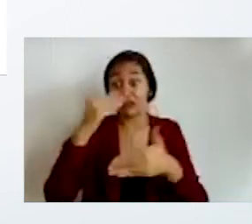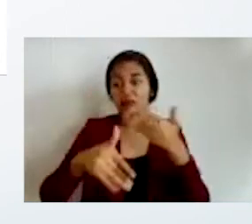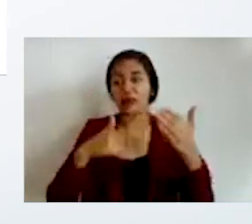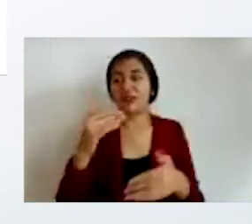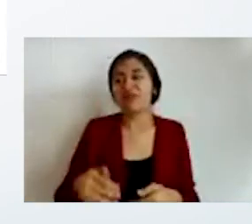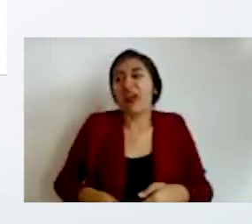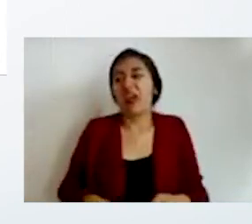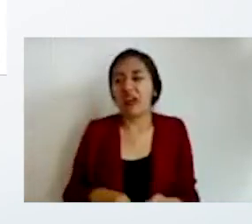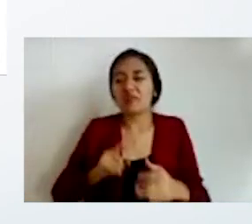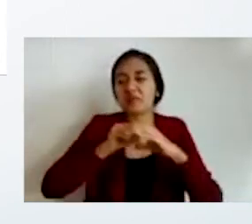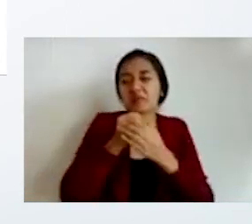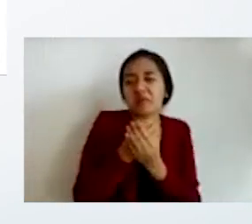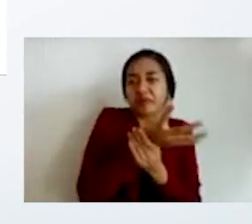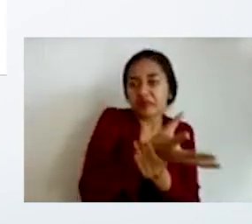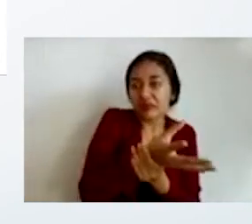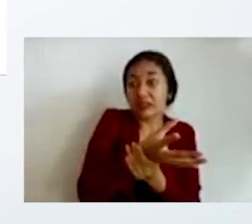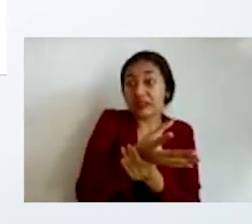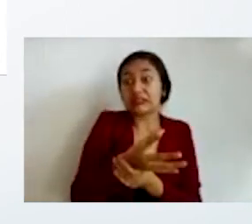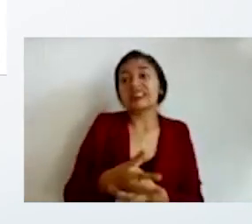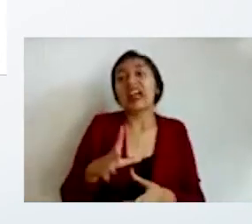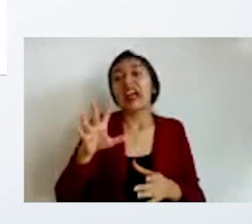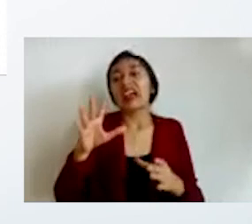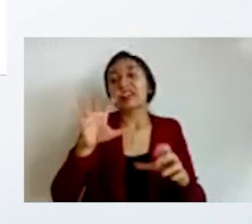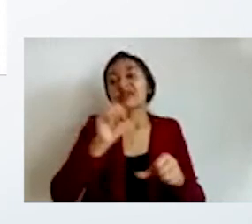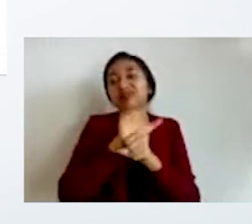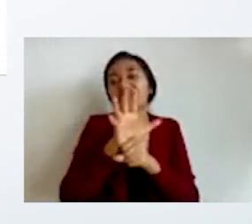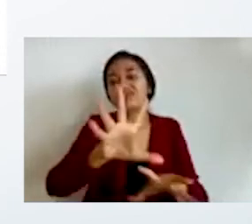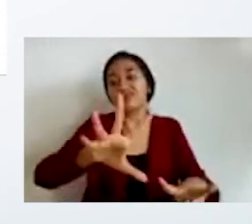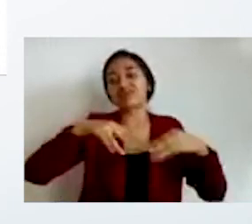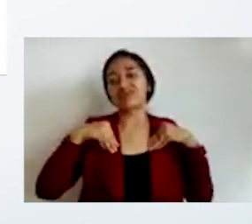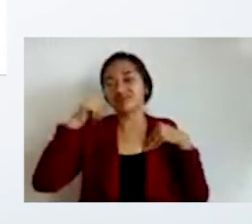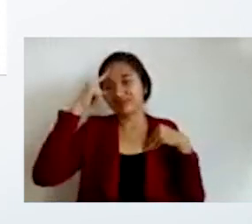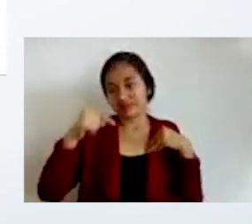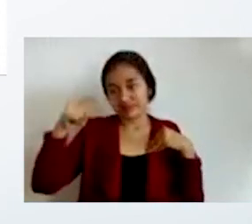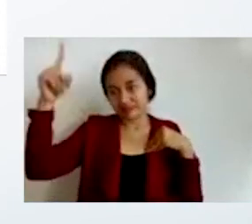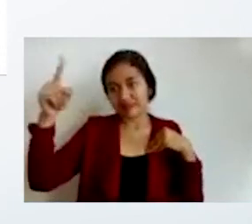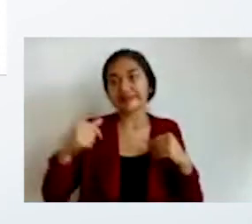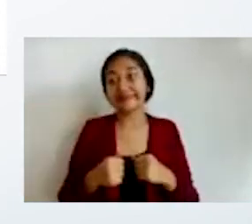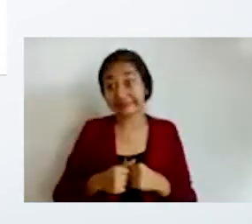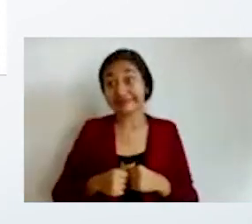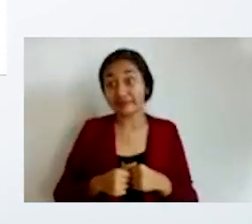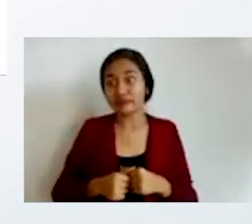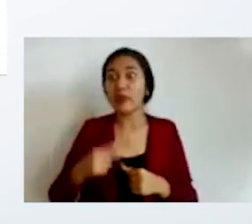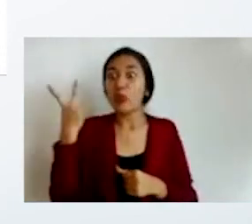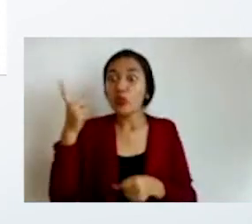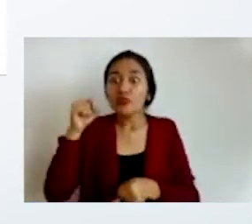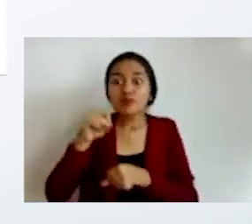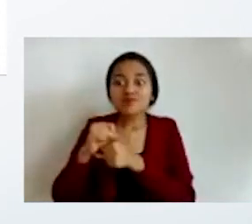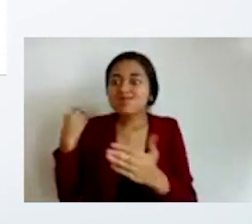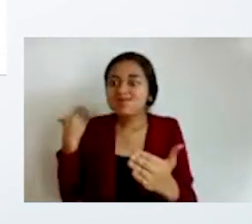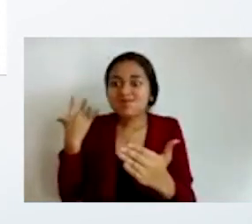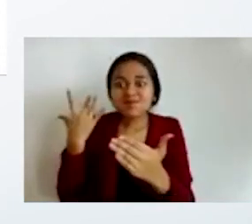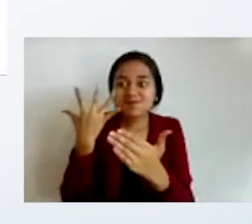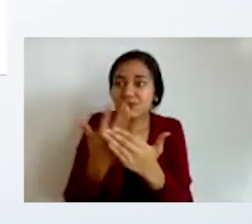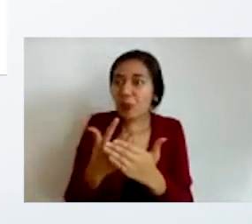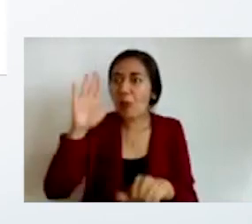Porque en lo que nos avisan, que dice, ya pasaron 2 semanas donde están aumentando todos los días los casos, entonces estamos en rojo,